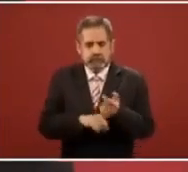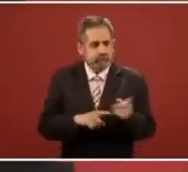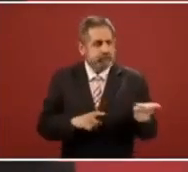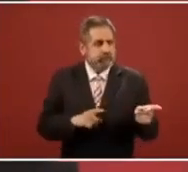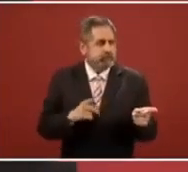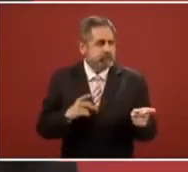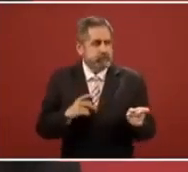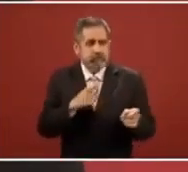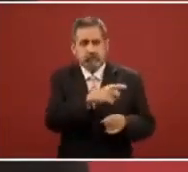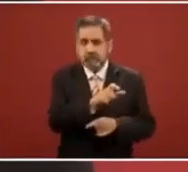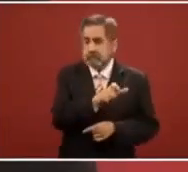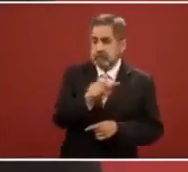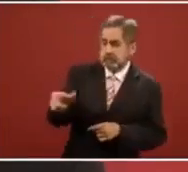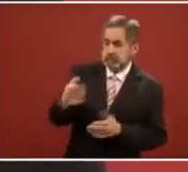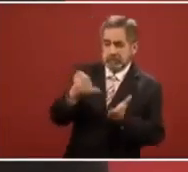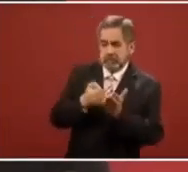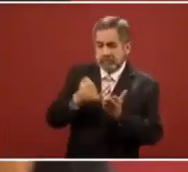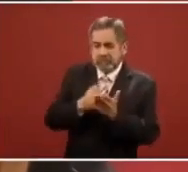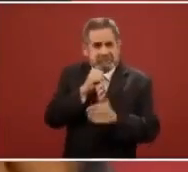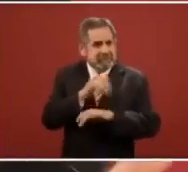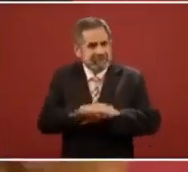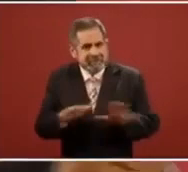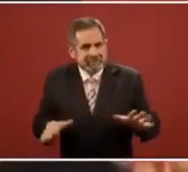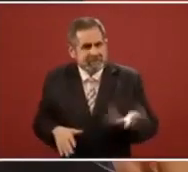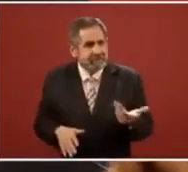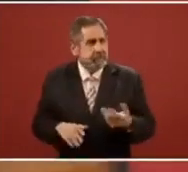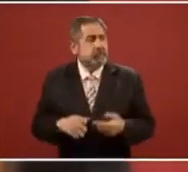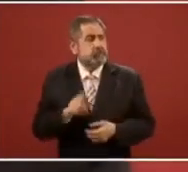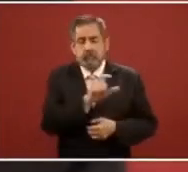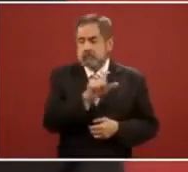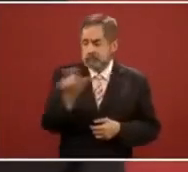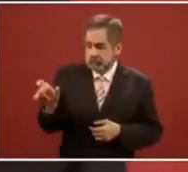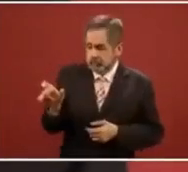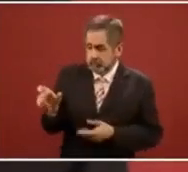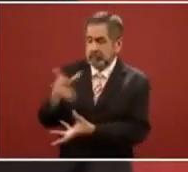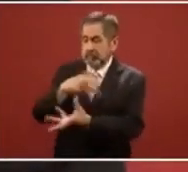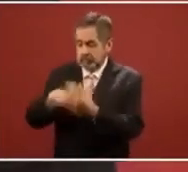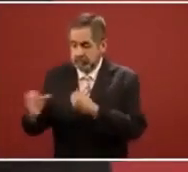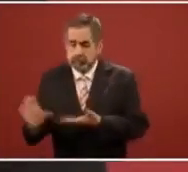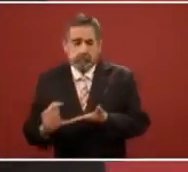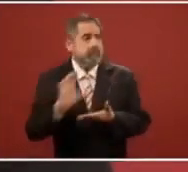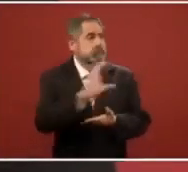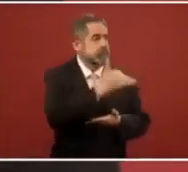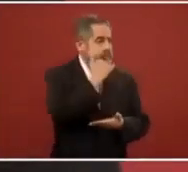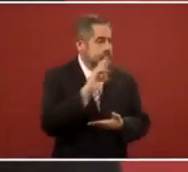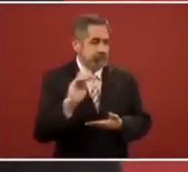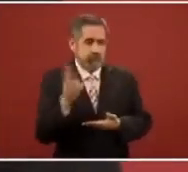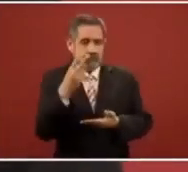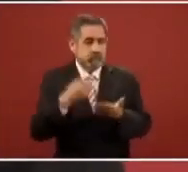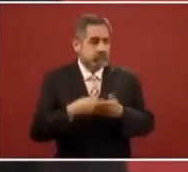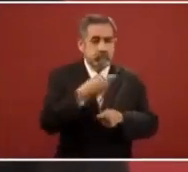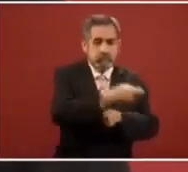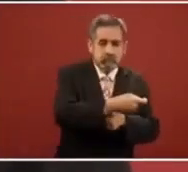política fiscal, que no pagaban impuestos o se les devolvían los impuestos. Por eso es el enojo que